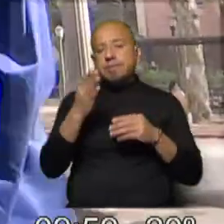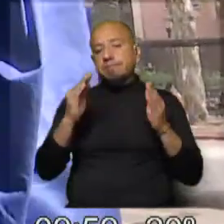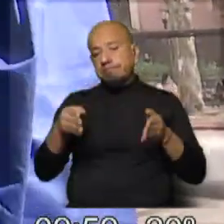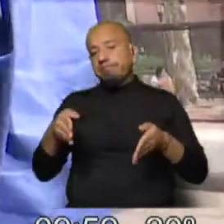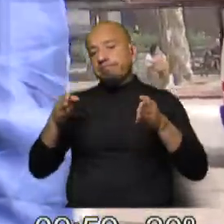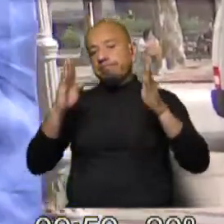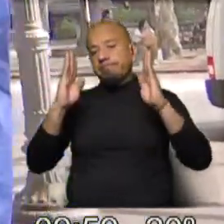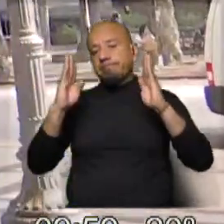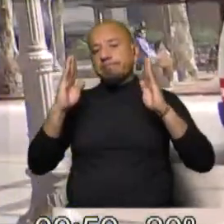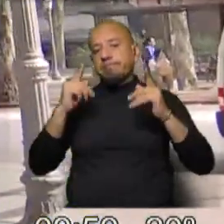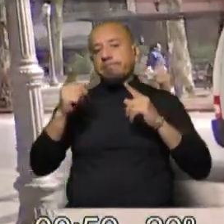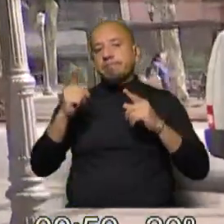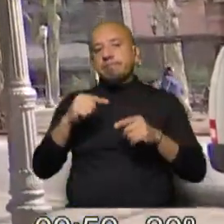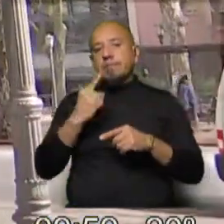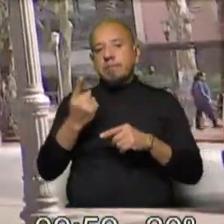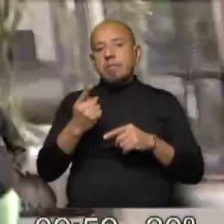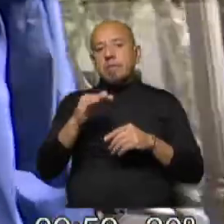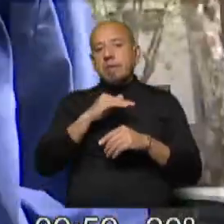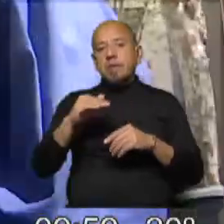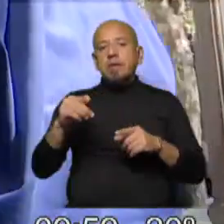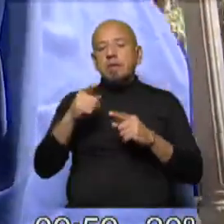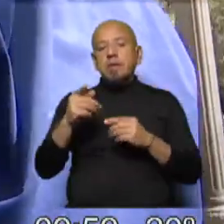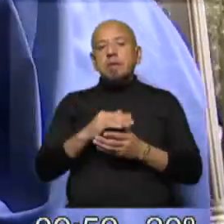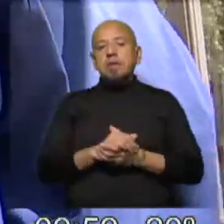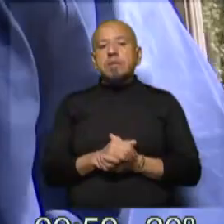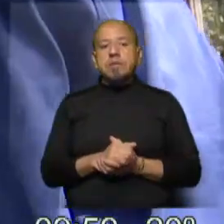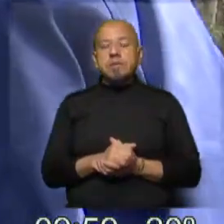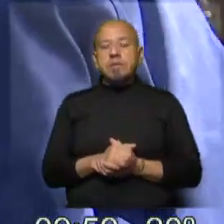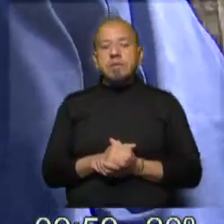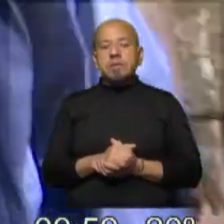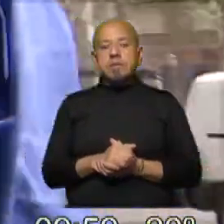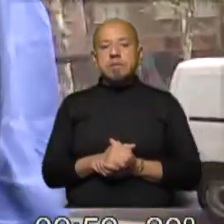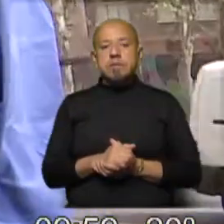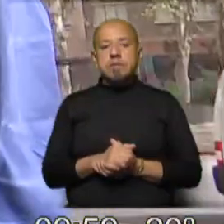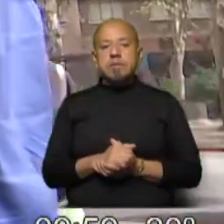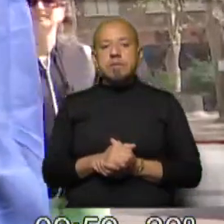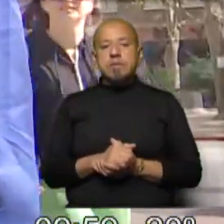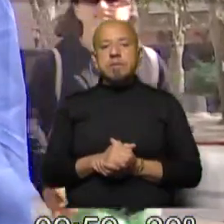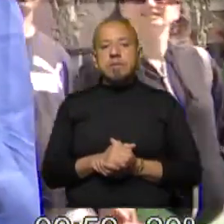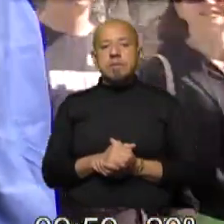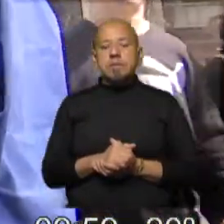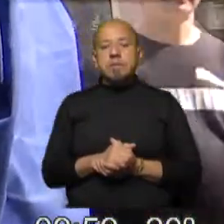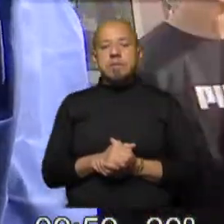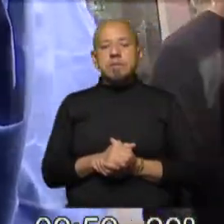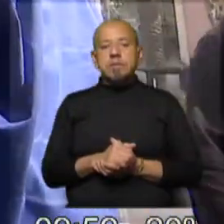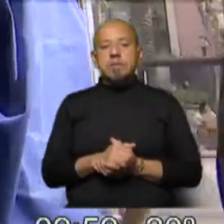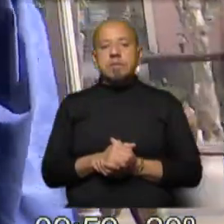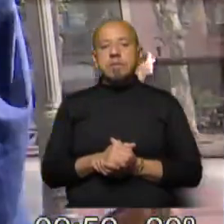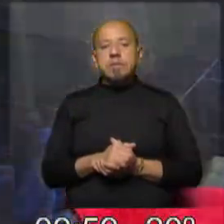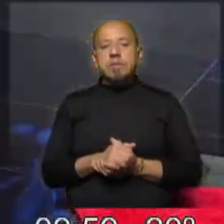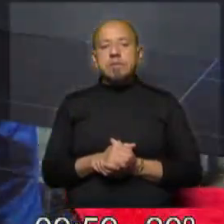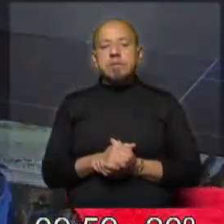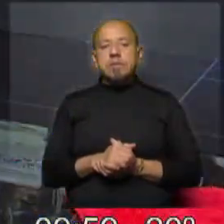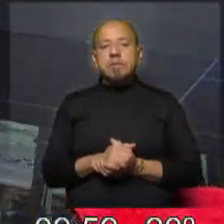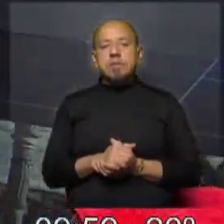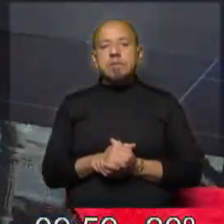Ese, el primer piso es ese increíble. Con columnas que lo visité, no saben lo que es ese departamento. Miles de millones de millones de